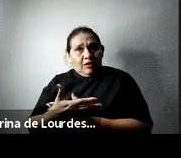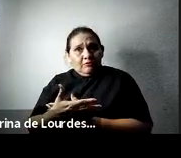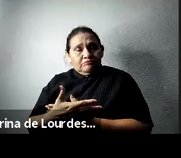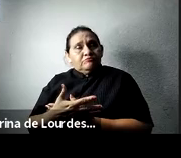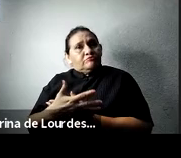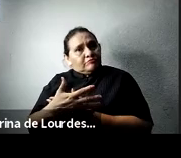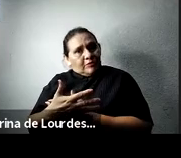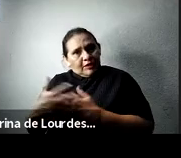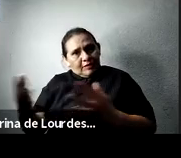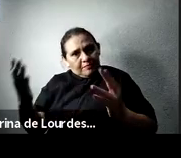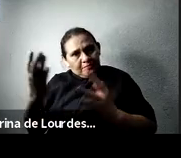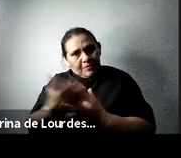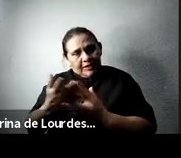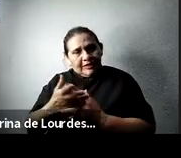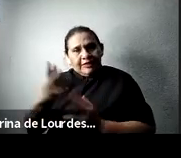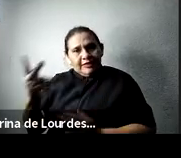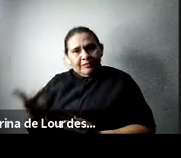preguntas. Muchas gracias.